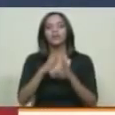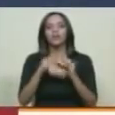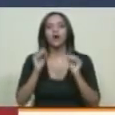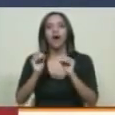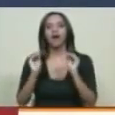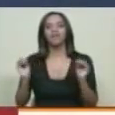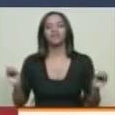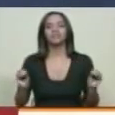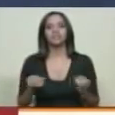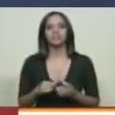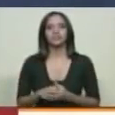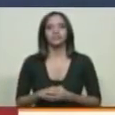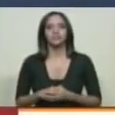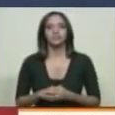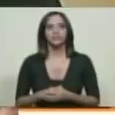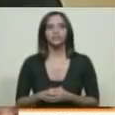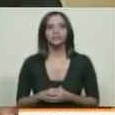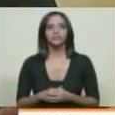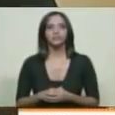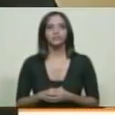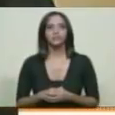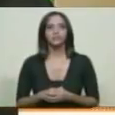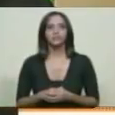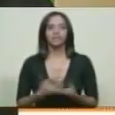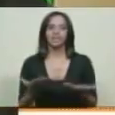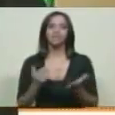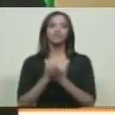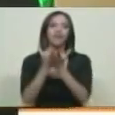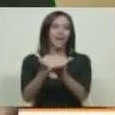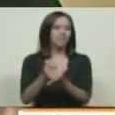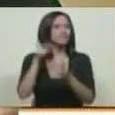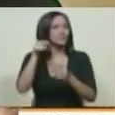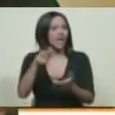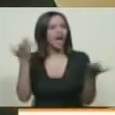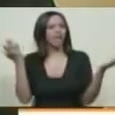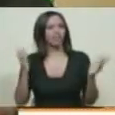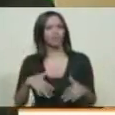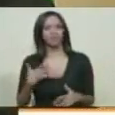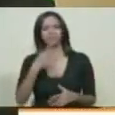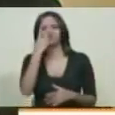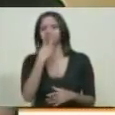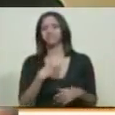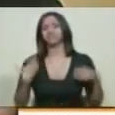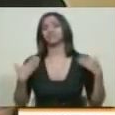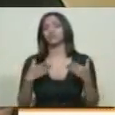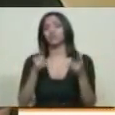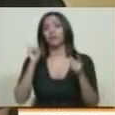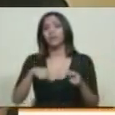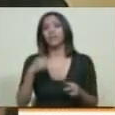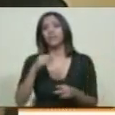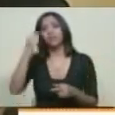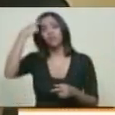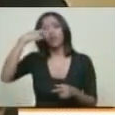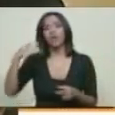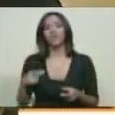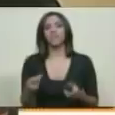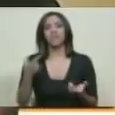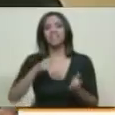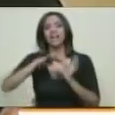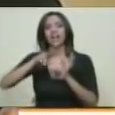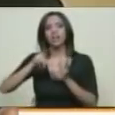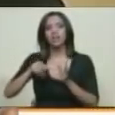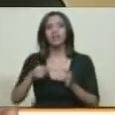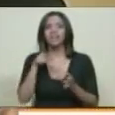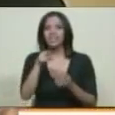esas prácticas? Eres colaborador, o sea, y además eres miserable, porque al final tú eres del pueblo y estás hurtándole a la gente que es